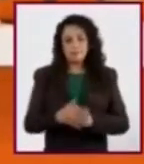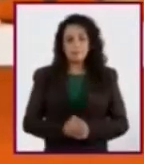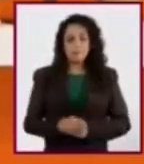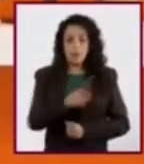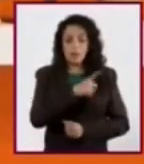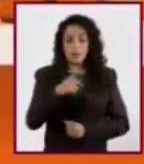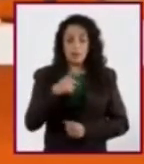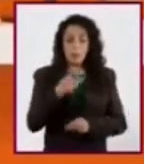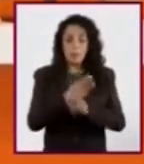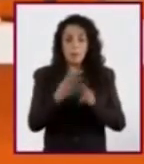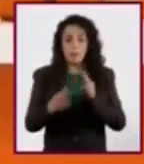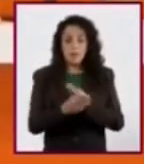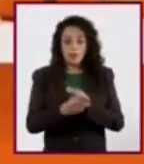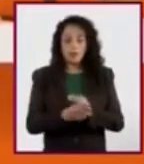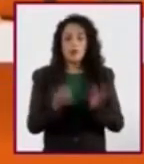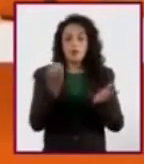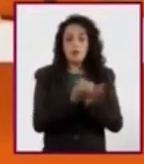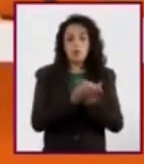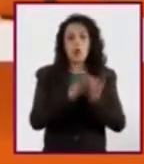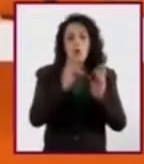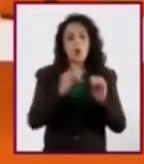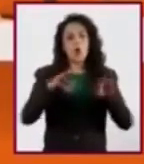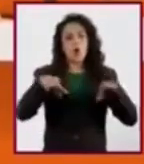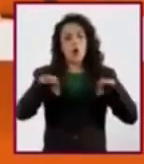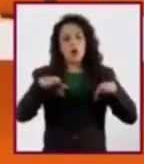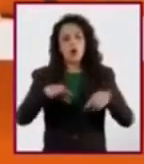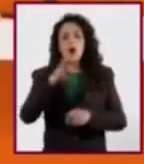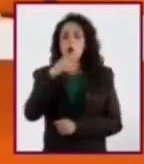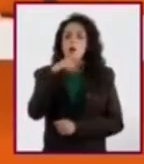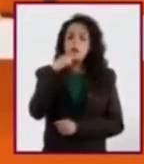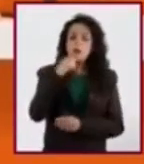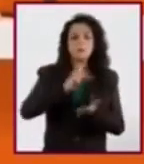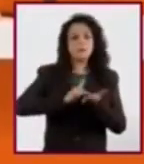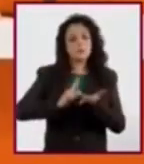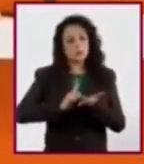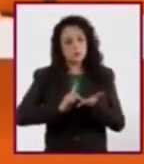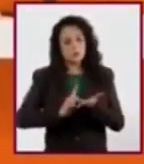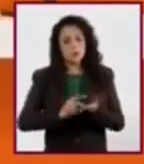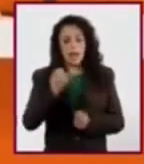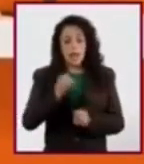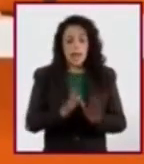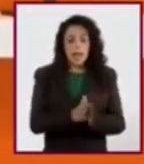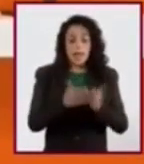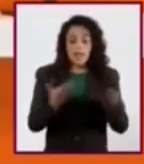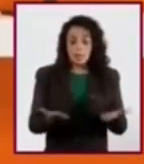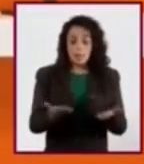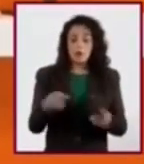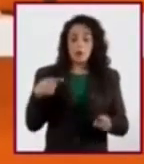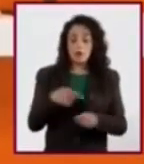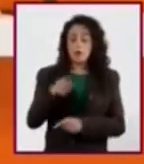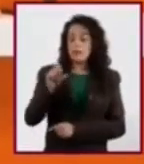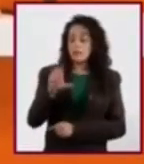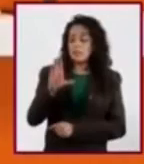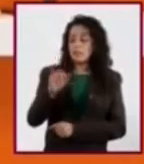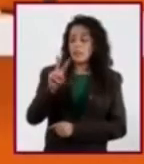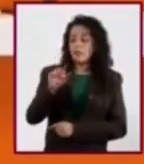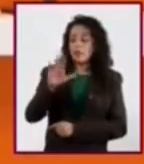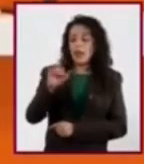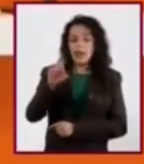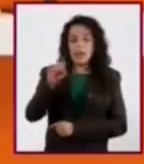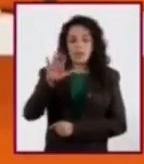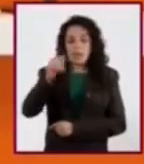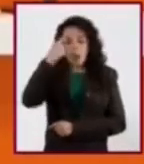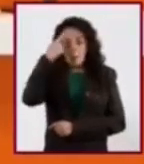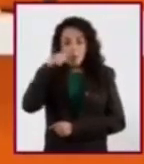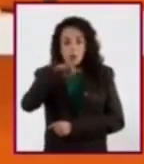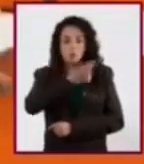cuaderno o una hoja para escribir, un bolígrafo o un lápiz, así como su libro de formación cívica y ética para que puedan anotar